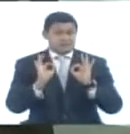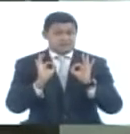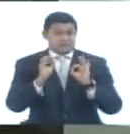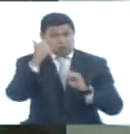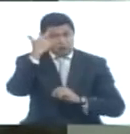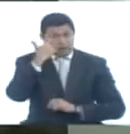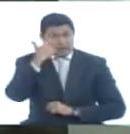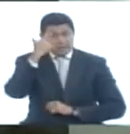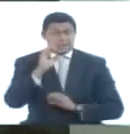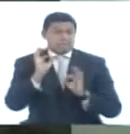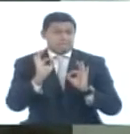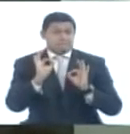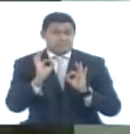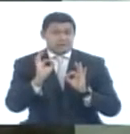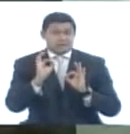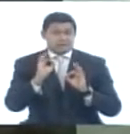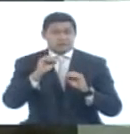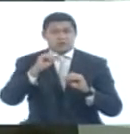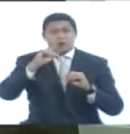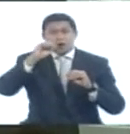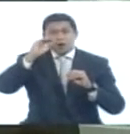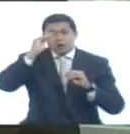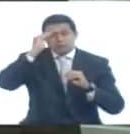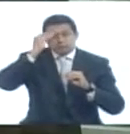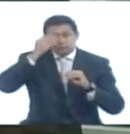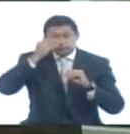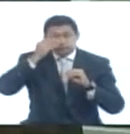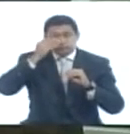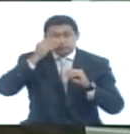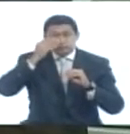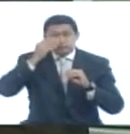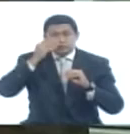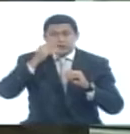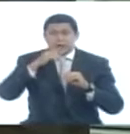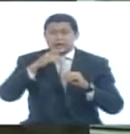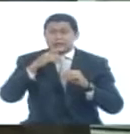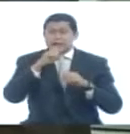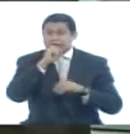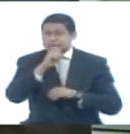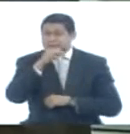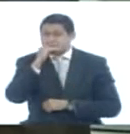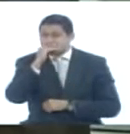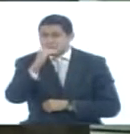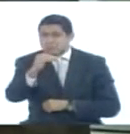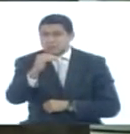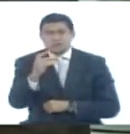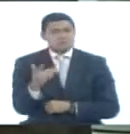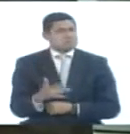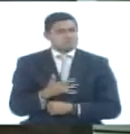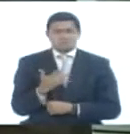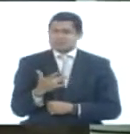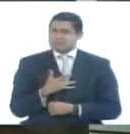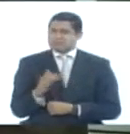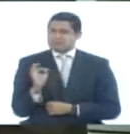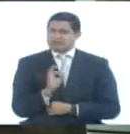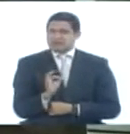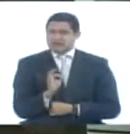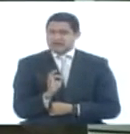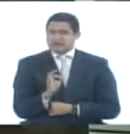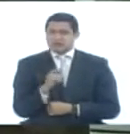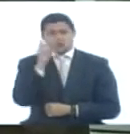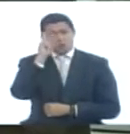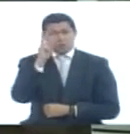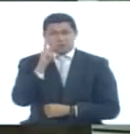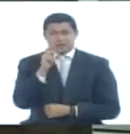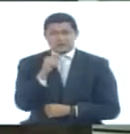para hacer el glaucoma, que lo llama mucha gente el enemigo silente de la visión, porque el glaucoma, como decía uno de mis profesores,